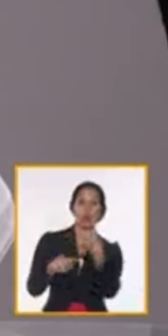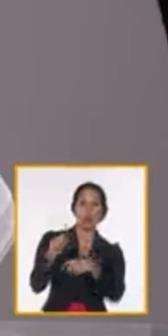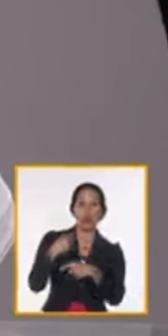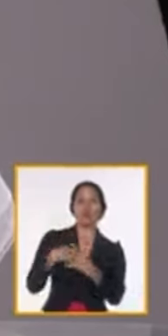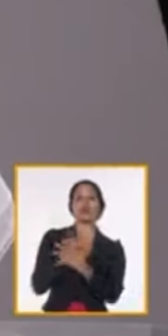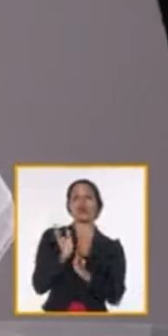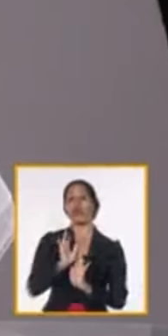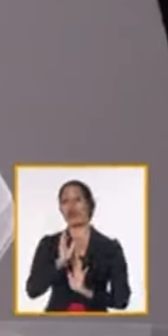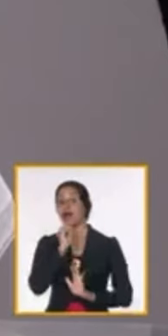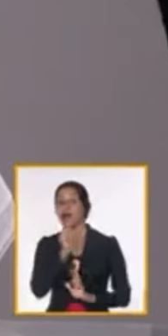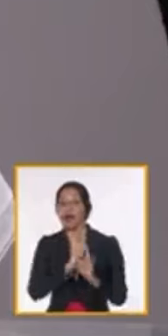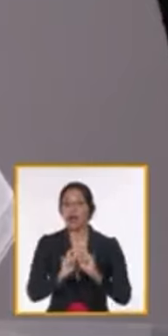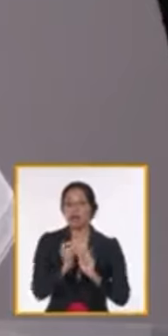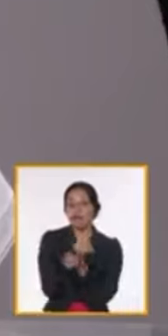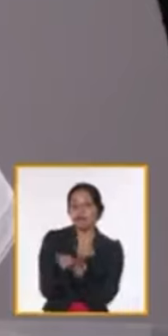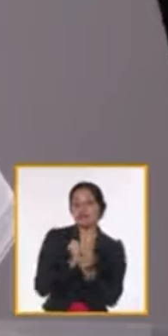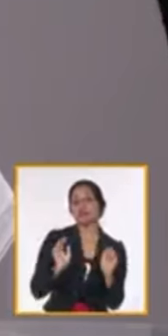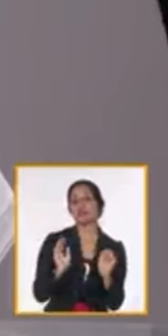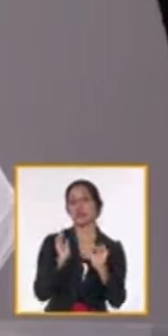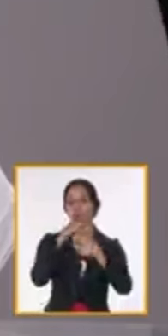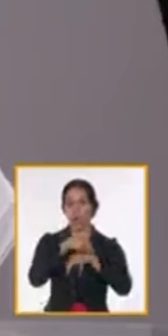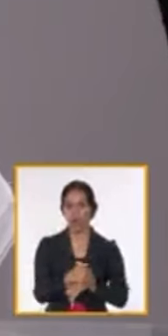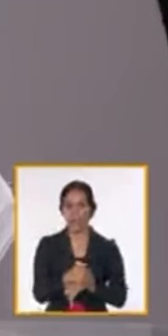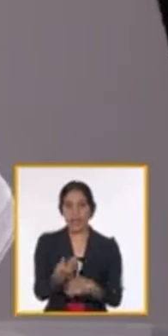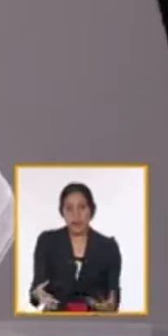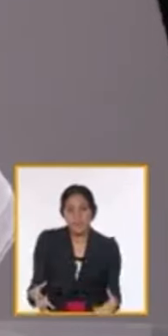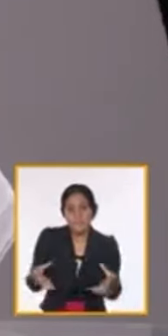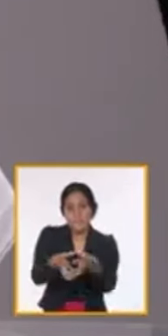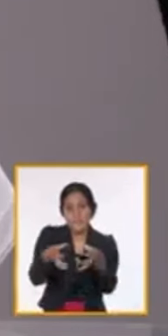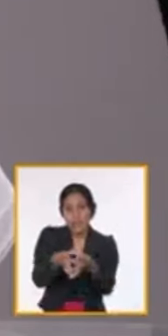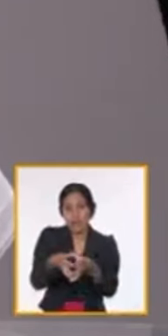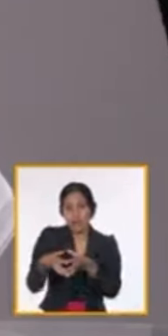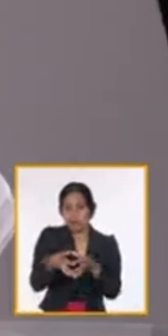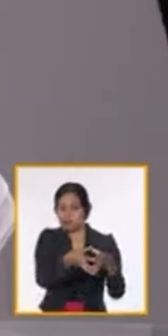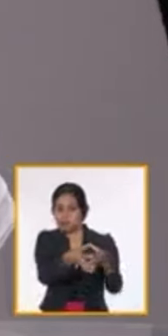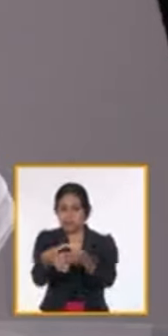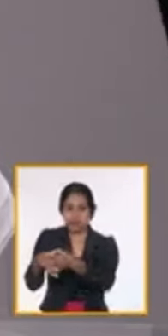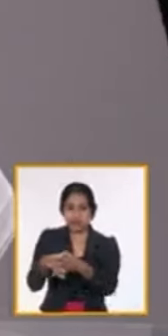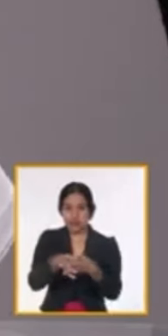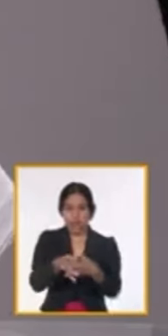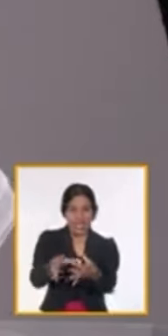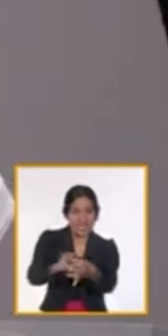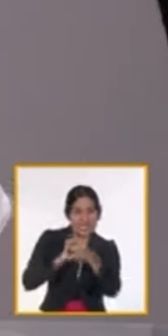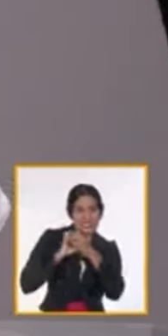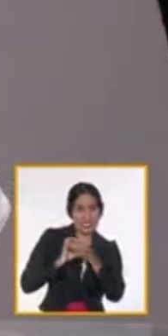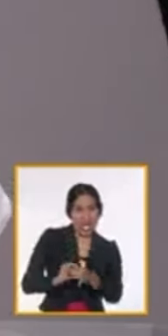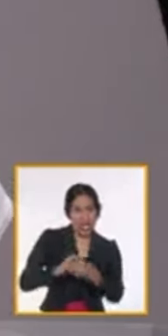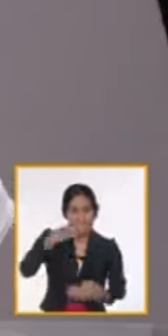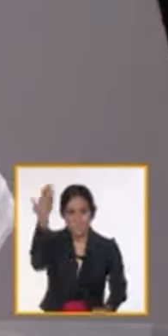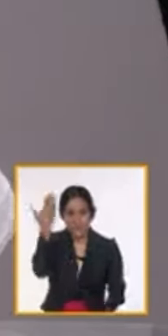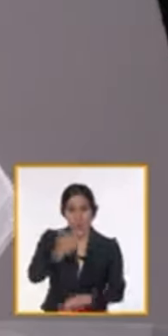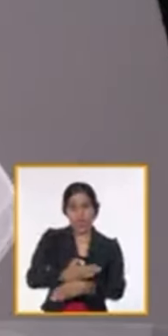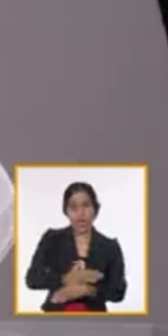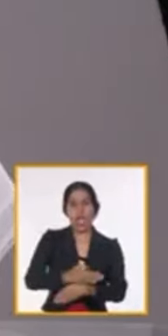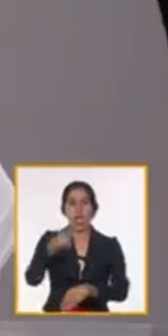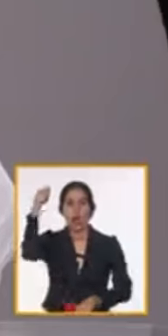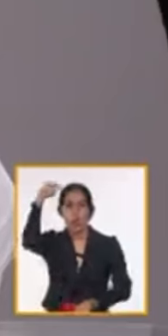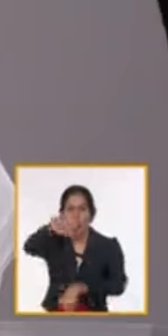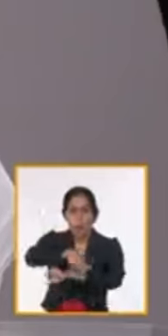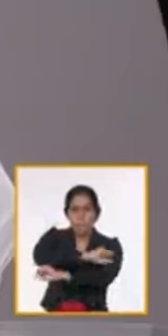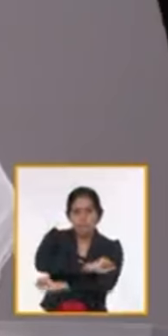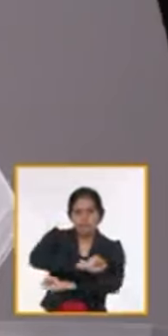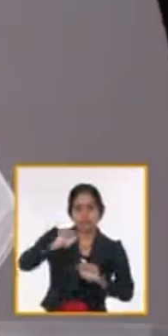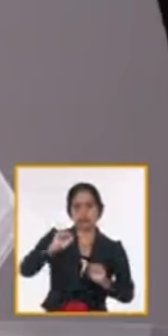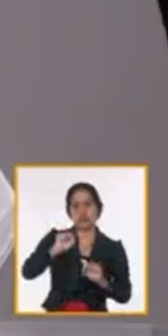las mismas fuerzas que imponen un brutal bloqueo en Gaza, que están lanzando las bombas y que se están